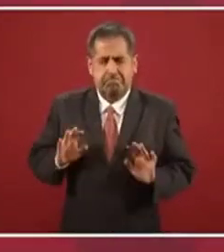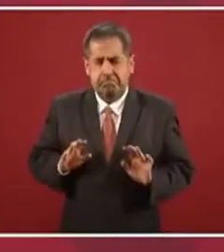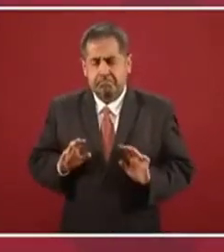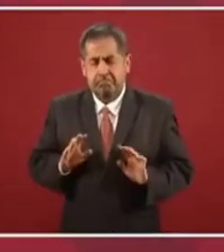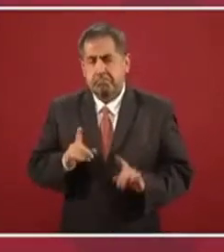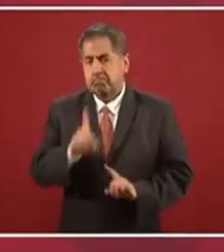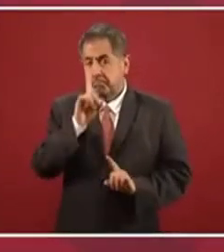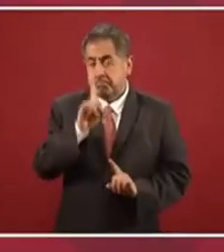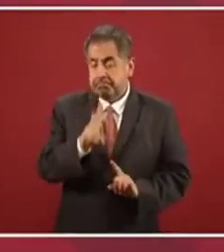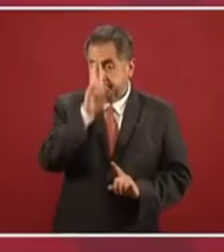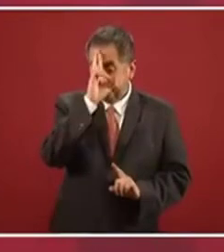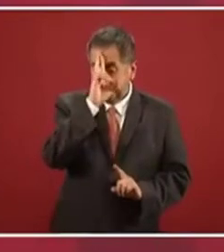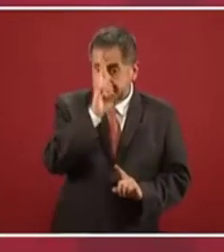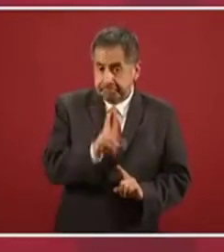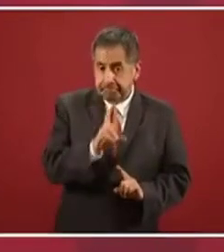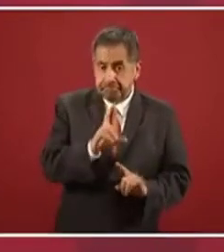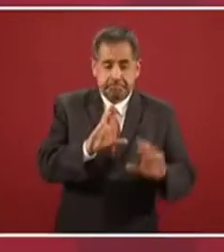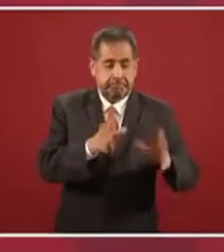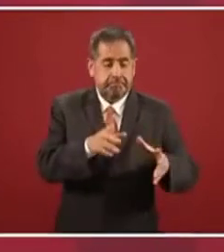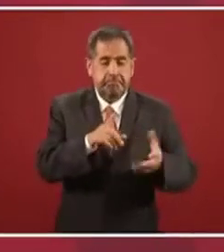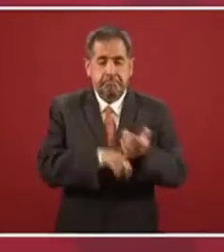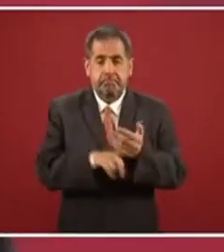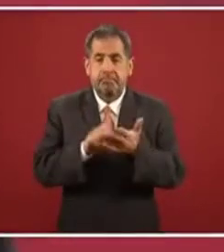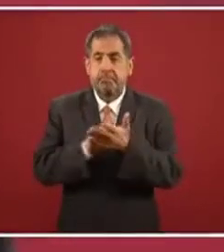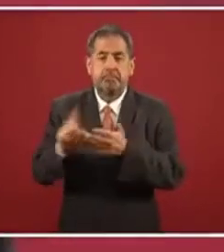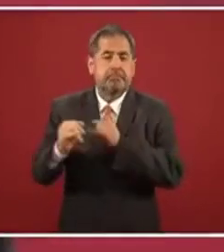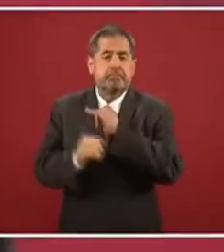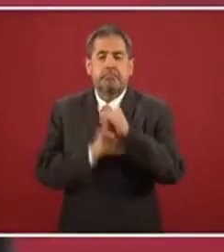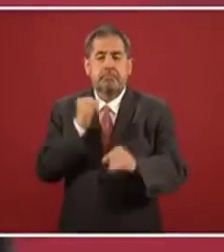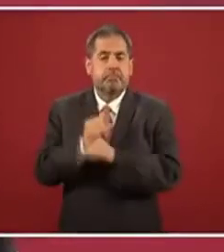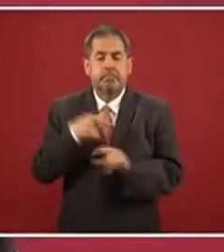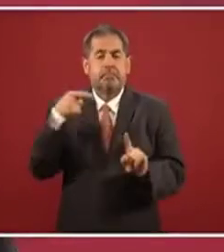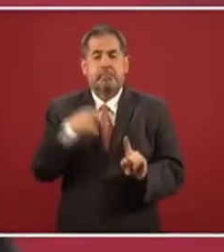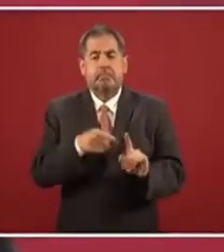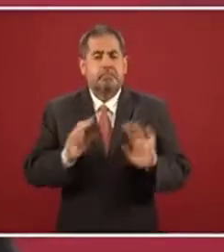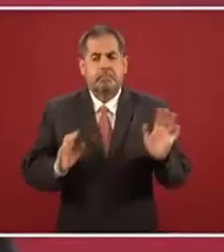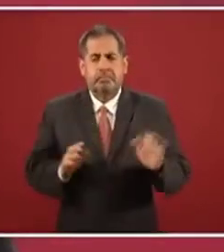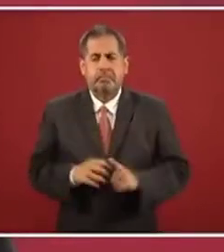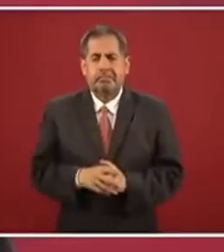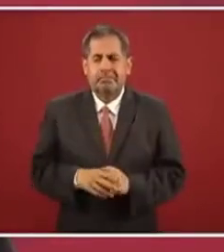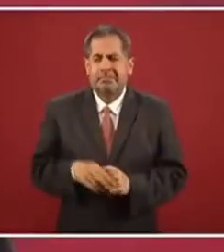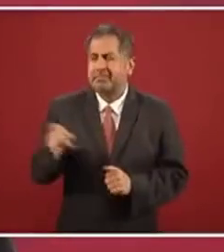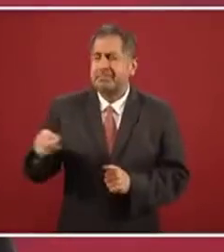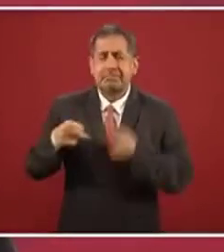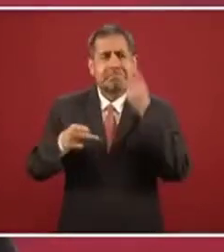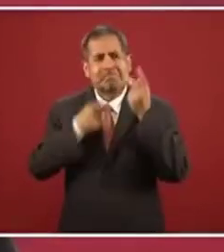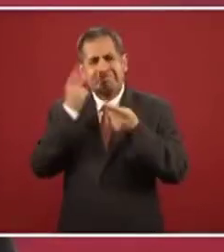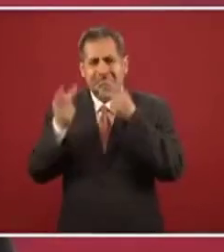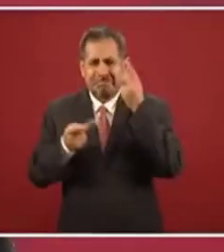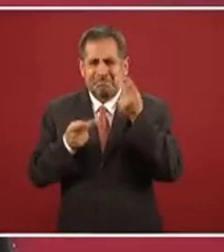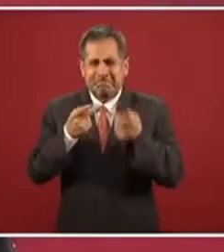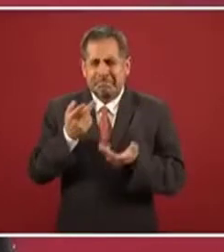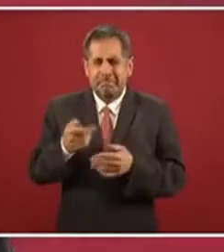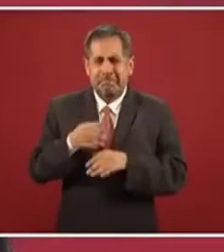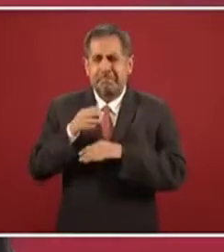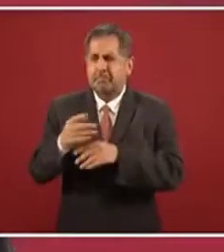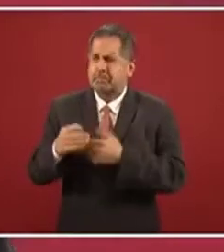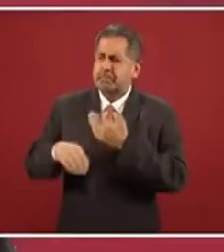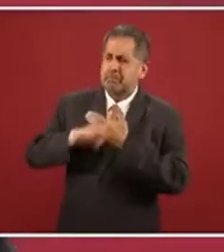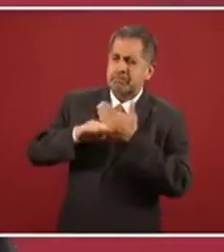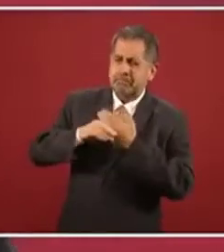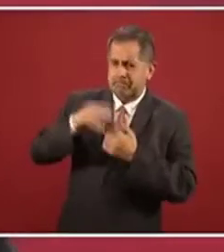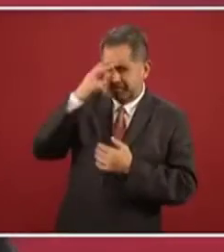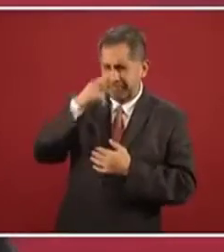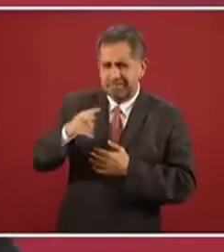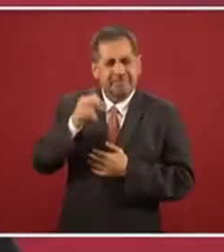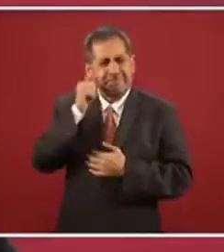respeten y se haga valer el derecho internacional. Esas acusaciones respecto a México, pues las